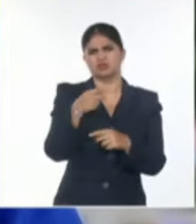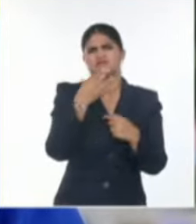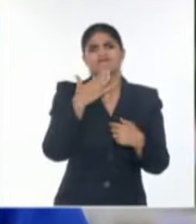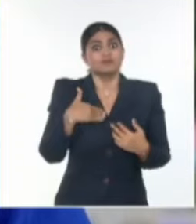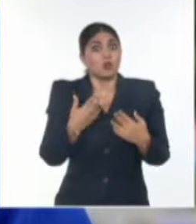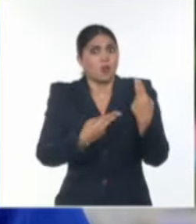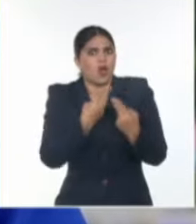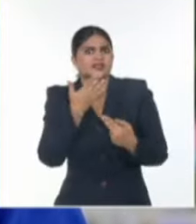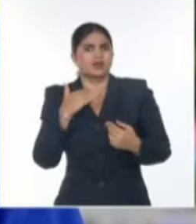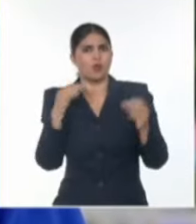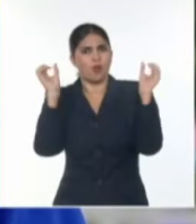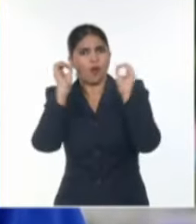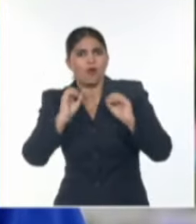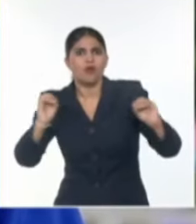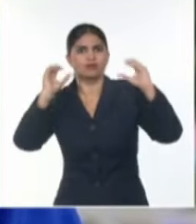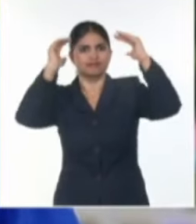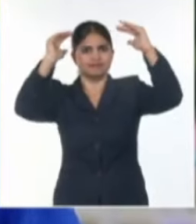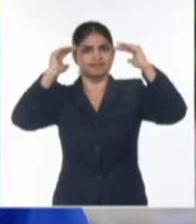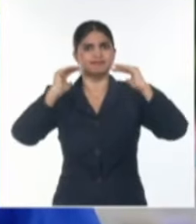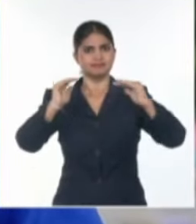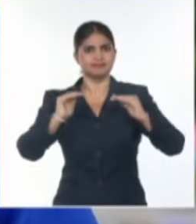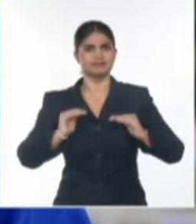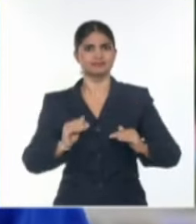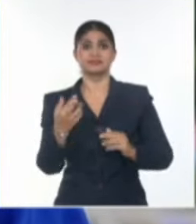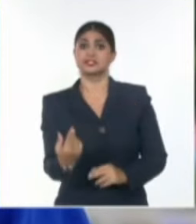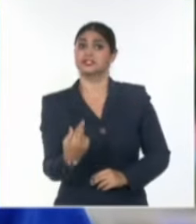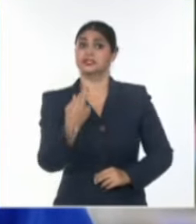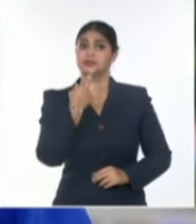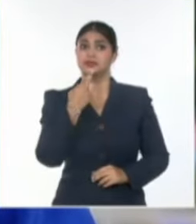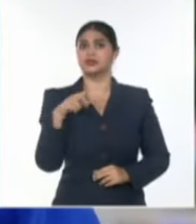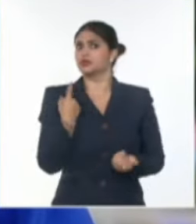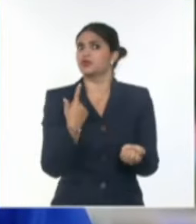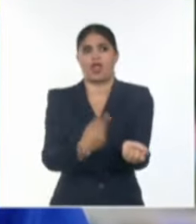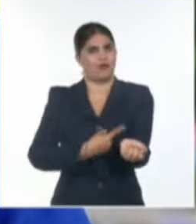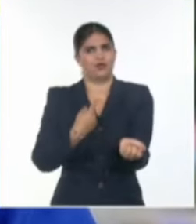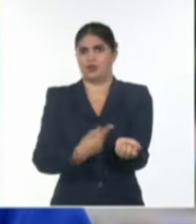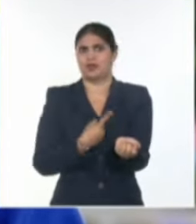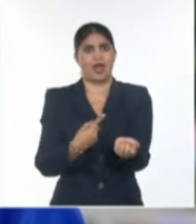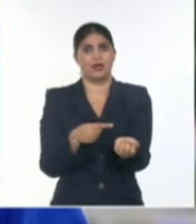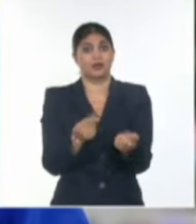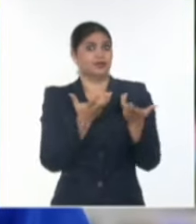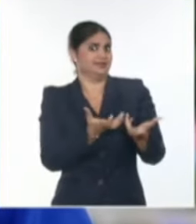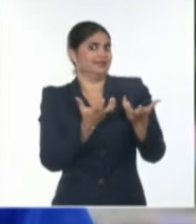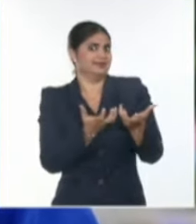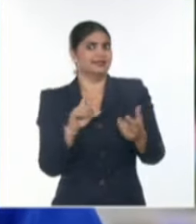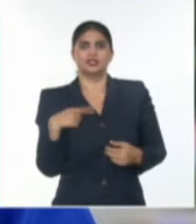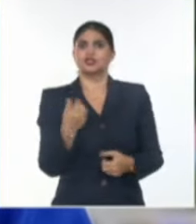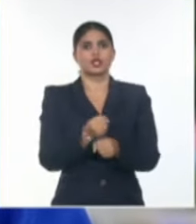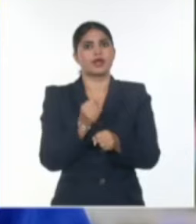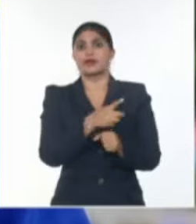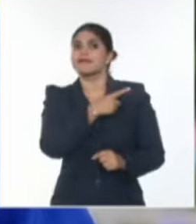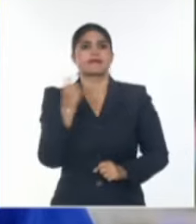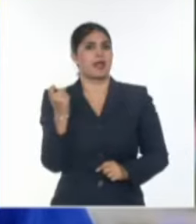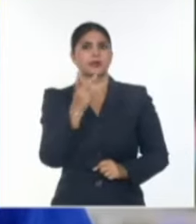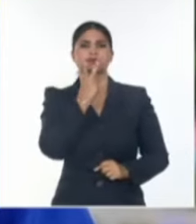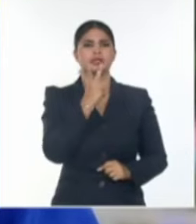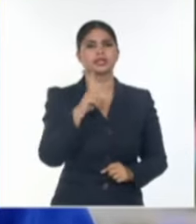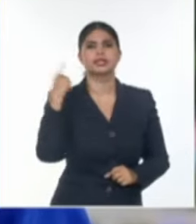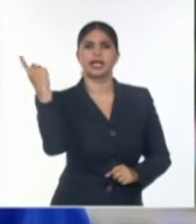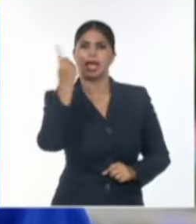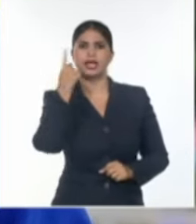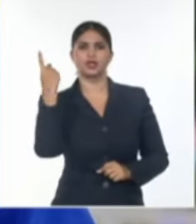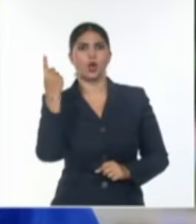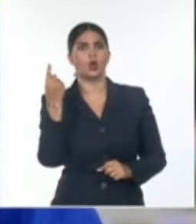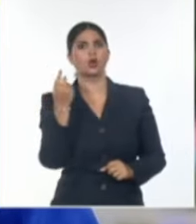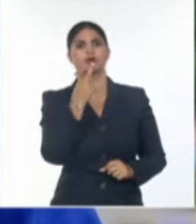bueno, estamos acostumbrados a que en estos eventos tenemos que movilizarnos de una manera muy